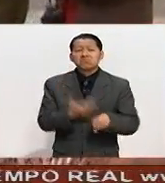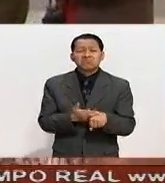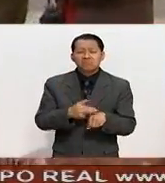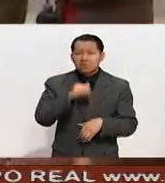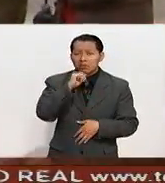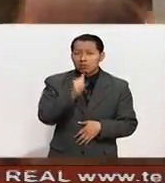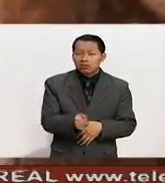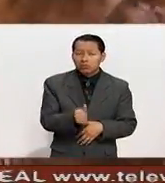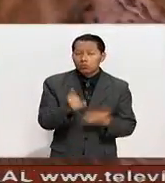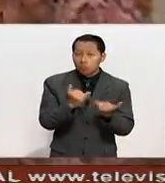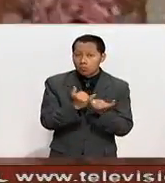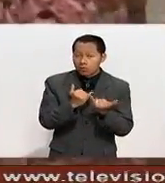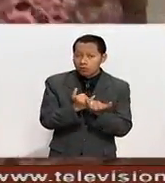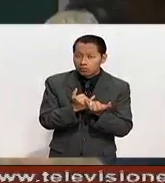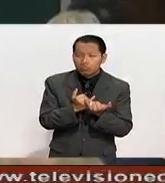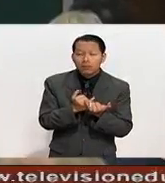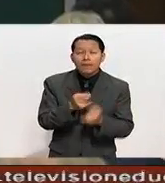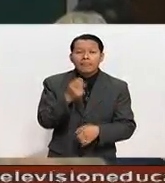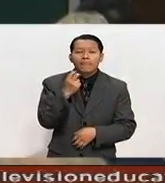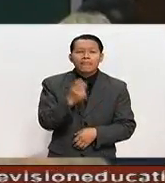crimen. Ahora, hay que decir que esta